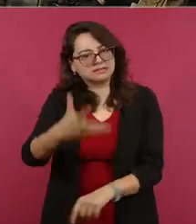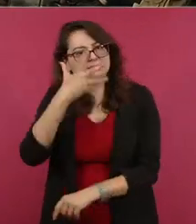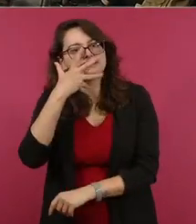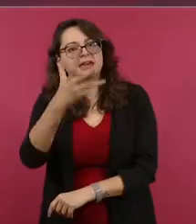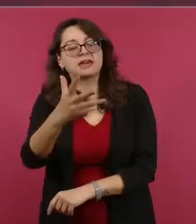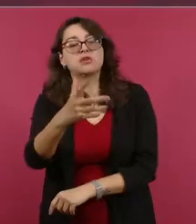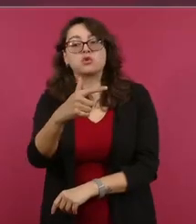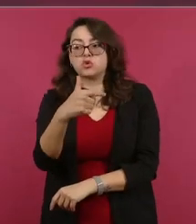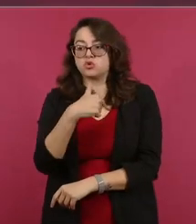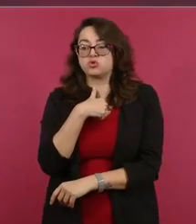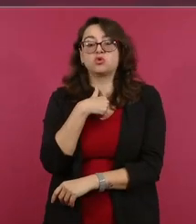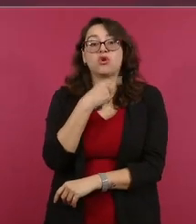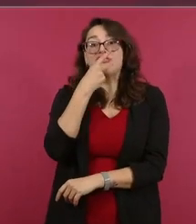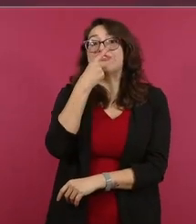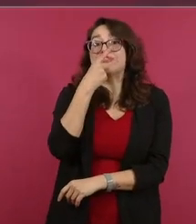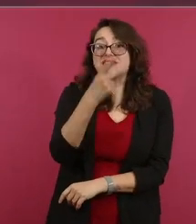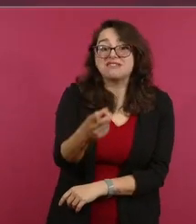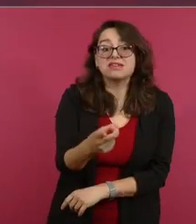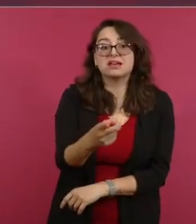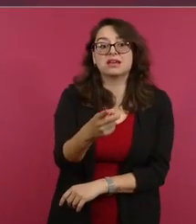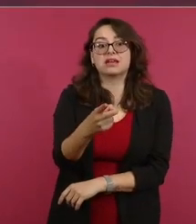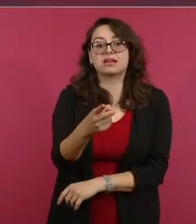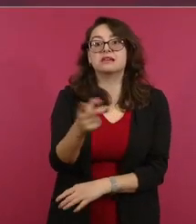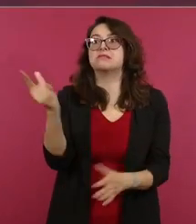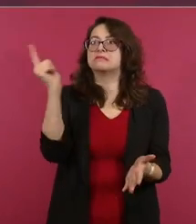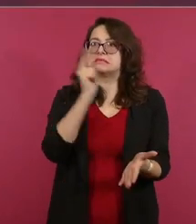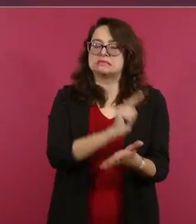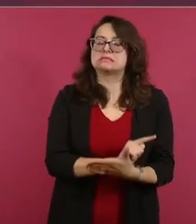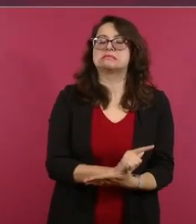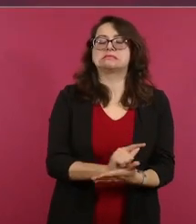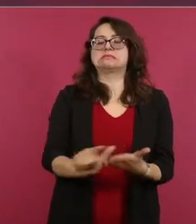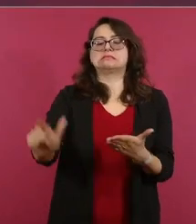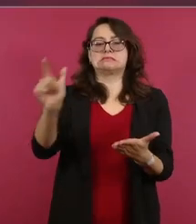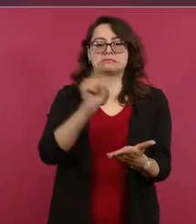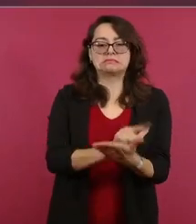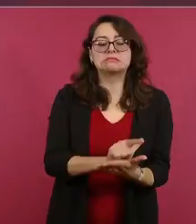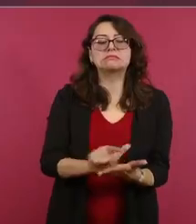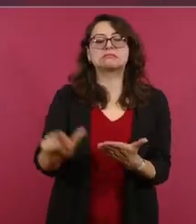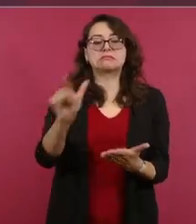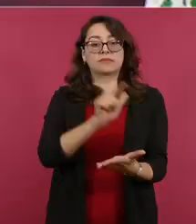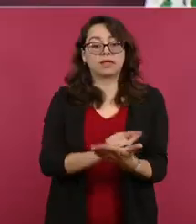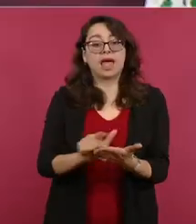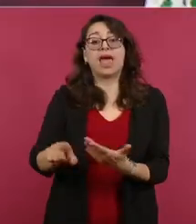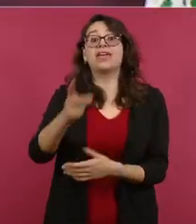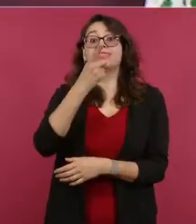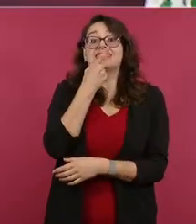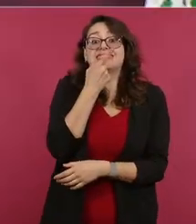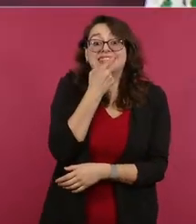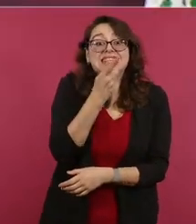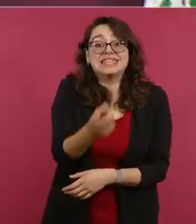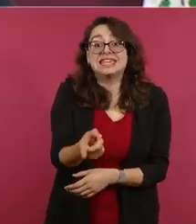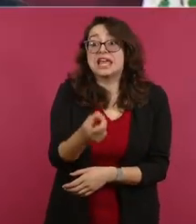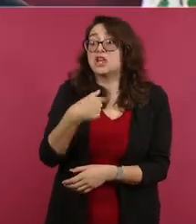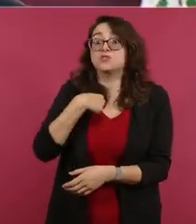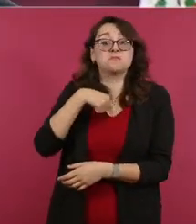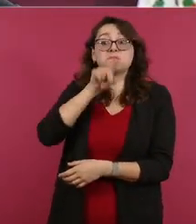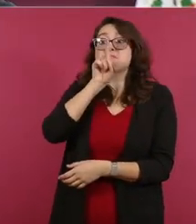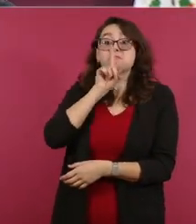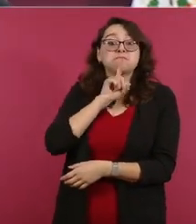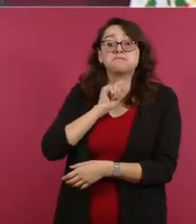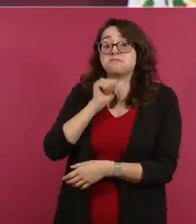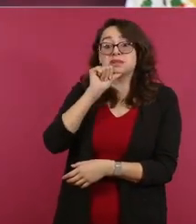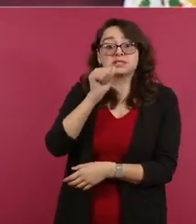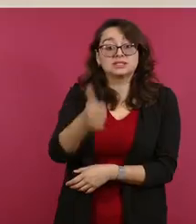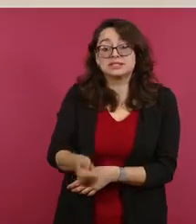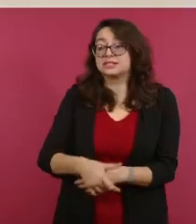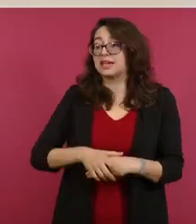Y todavía hay que seguir limpiando. Pero nada, nada, nada, nada, nada ha